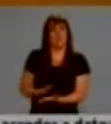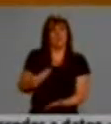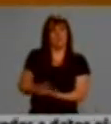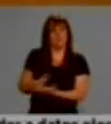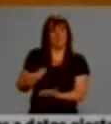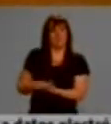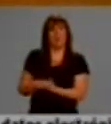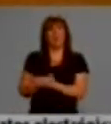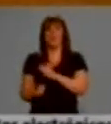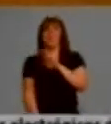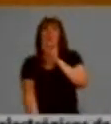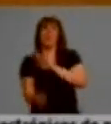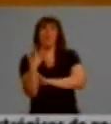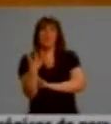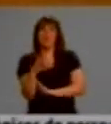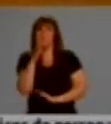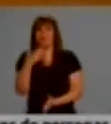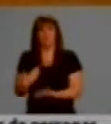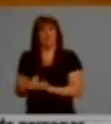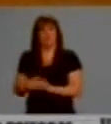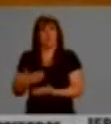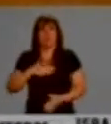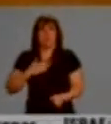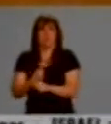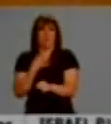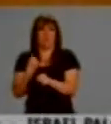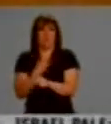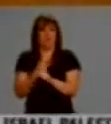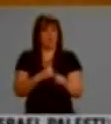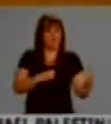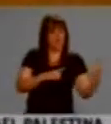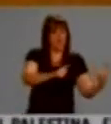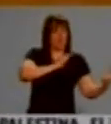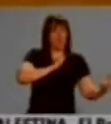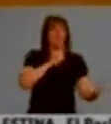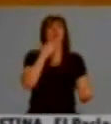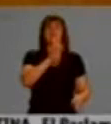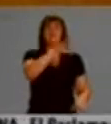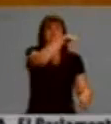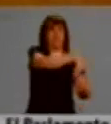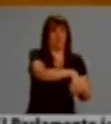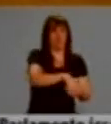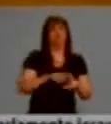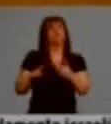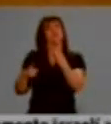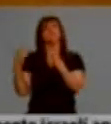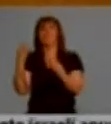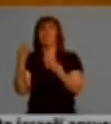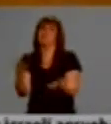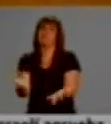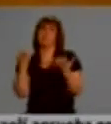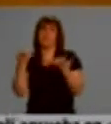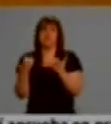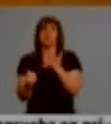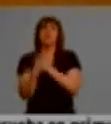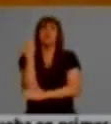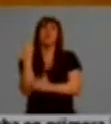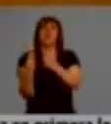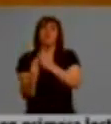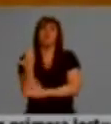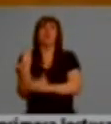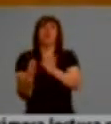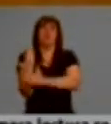la legitimidad de ejercicio. La primera se la dan los votos, la segunda se la tiene que ganar día a